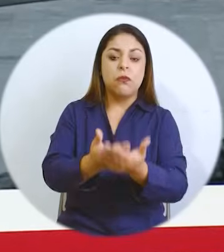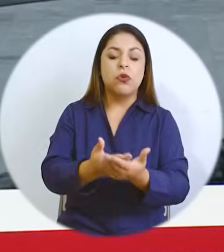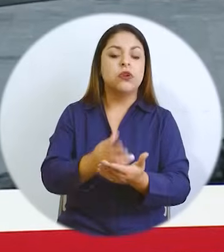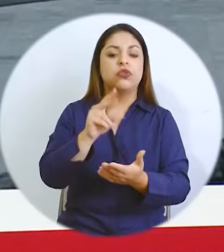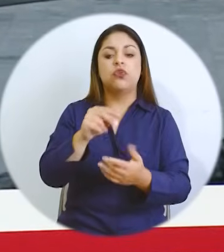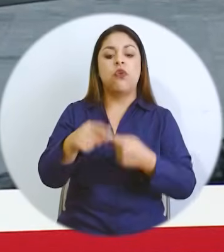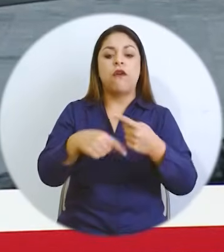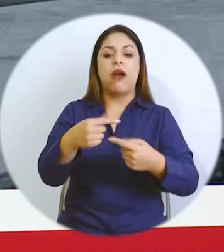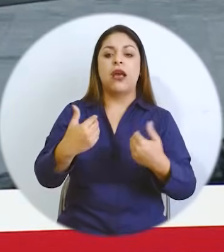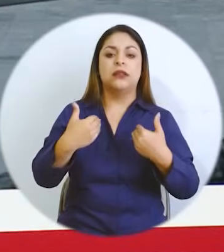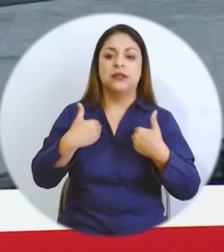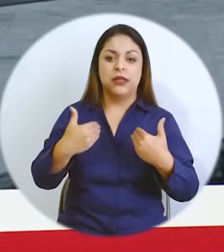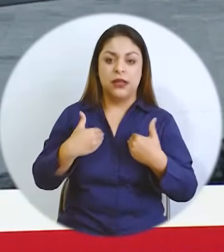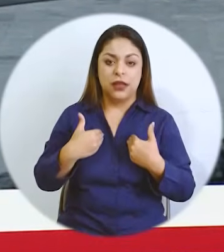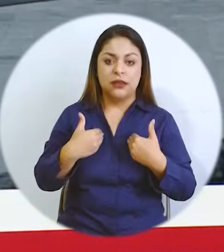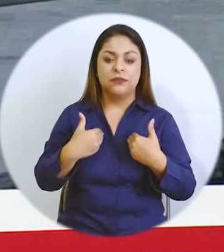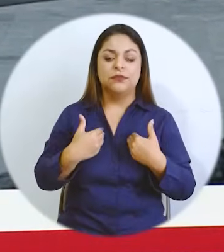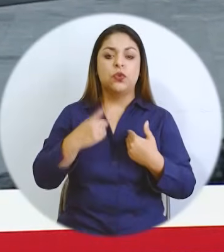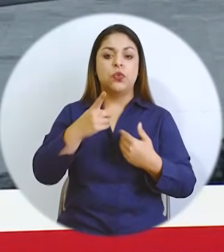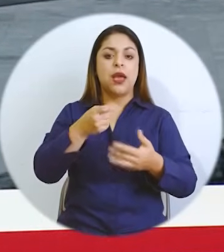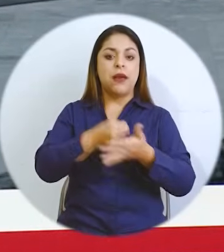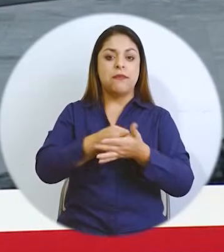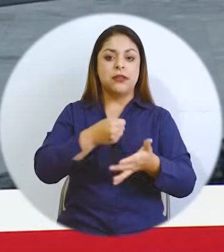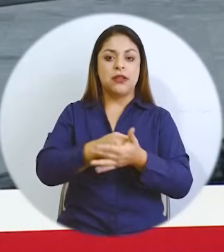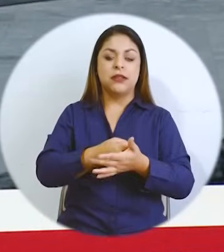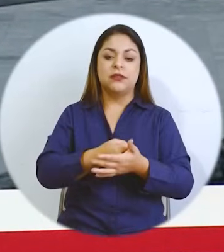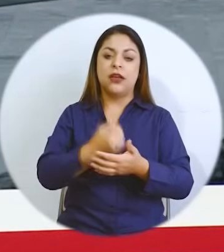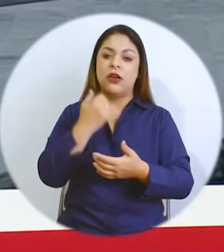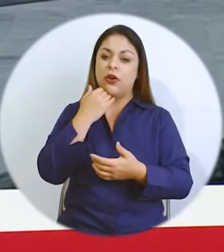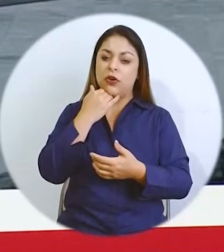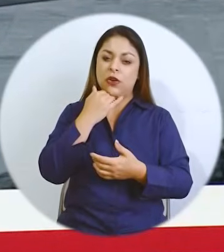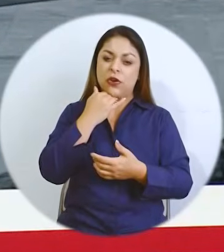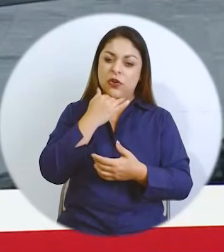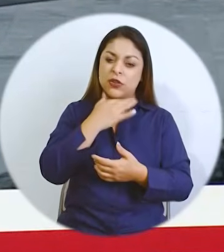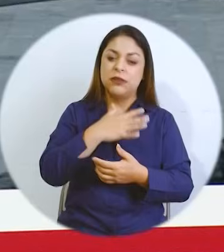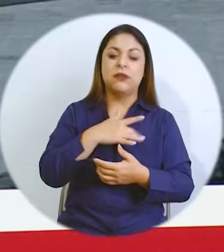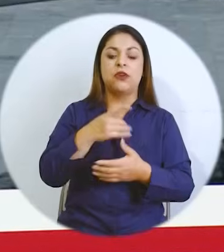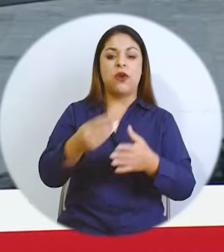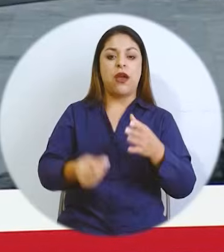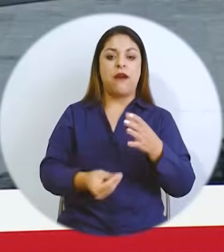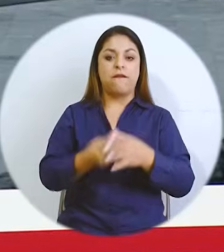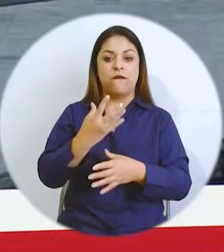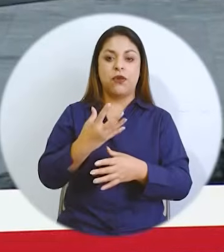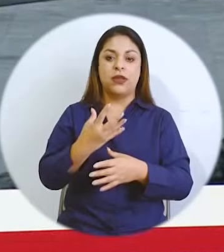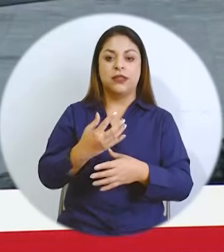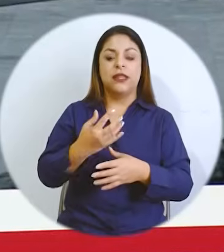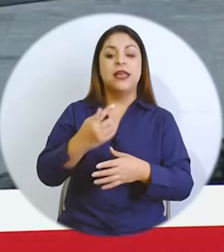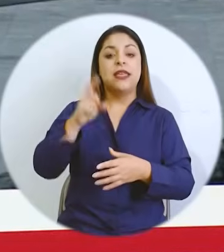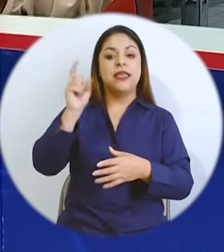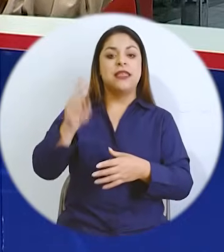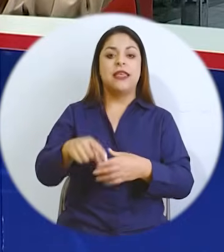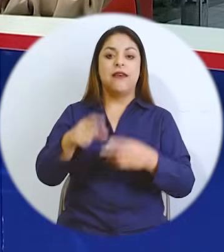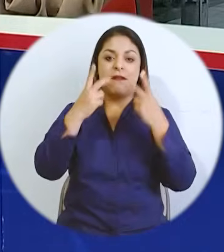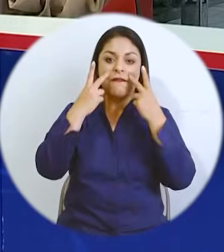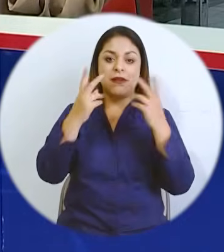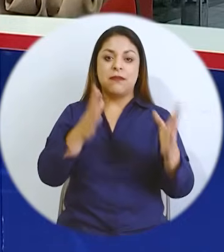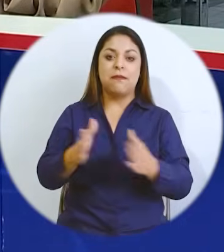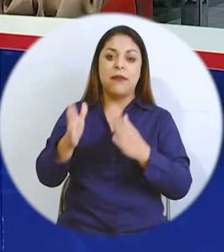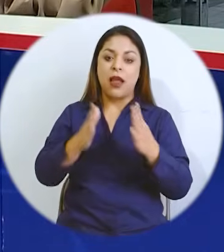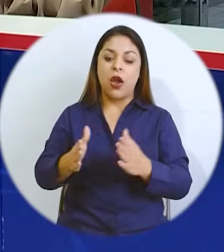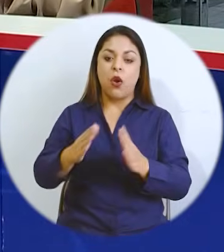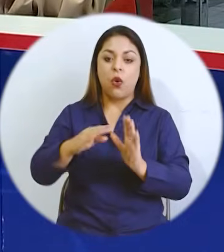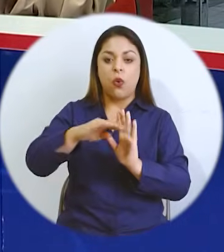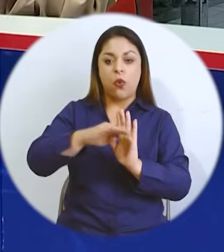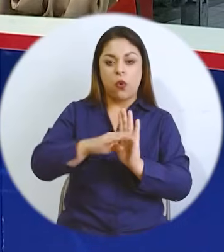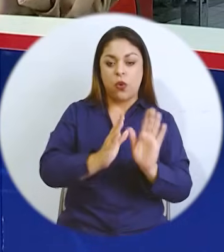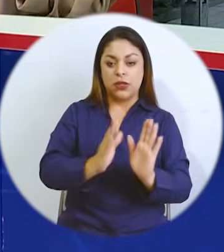esa actividad que se va a proponer no va a generar o no va a generar una amenaza de contaminación a esa fuente. Hay que verlo